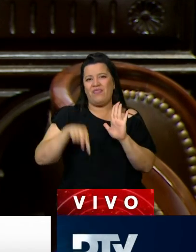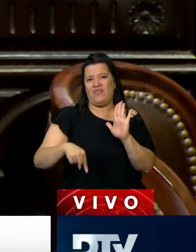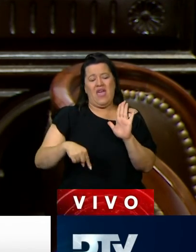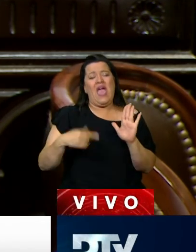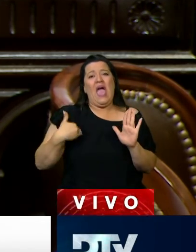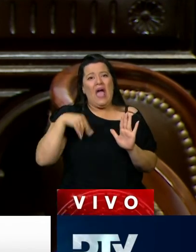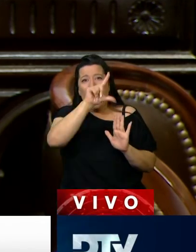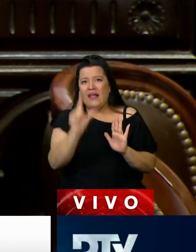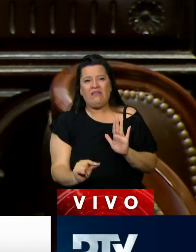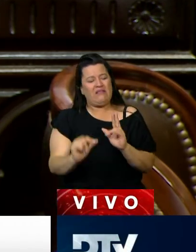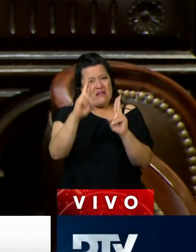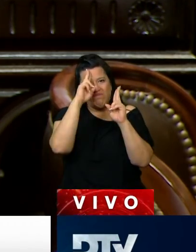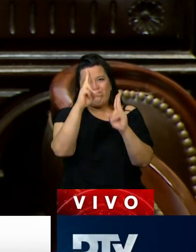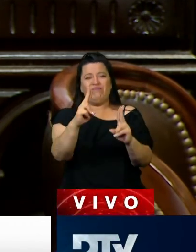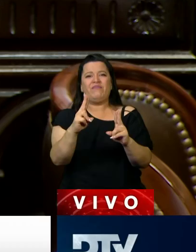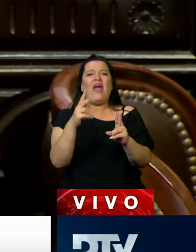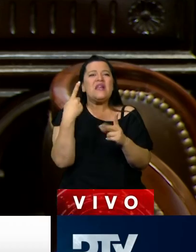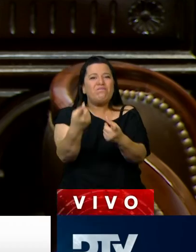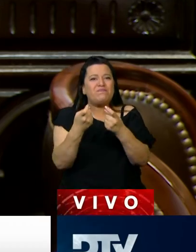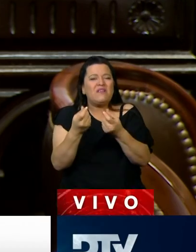el diálogo que necesitamos entre